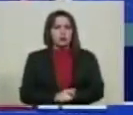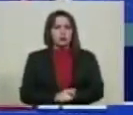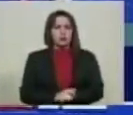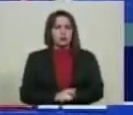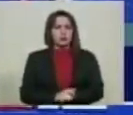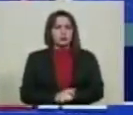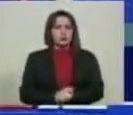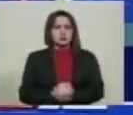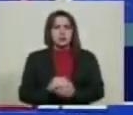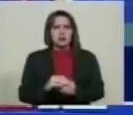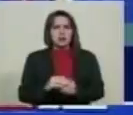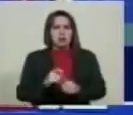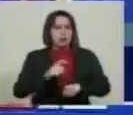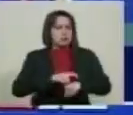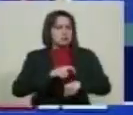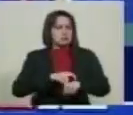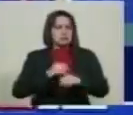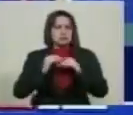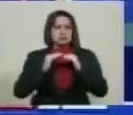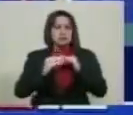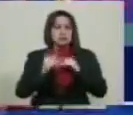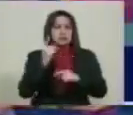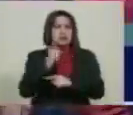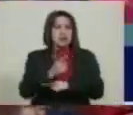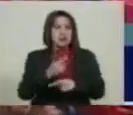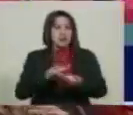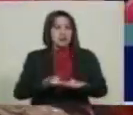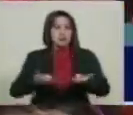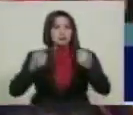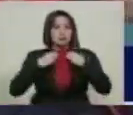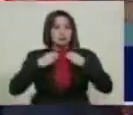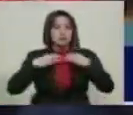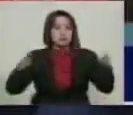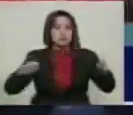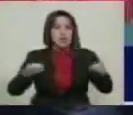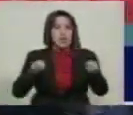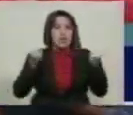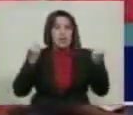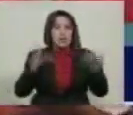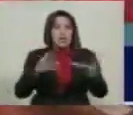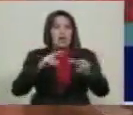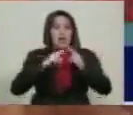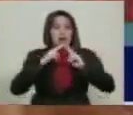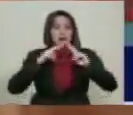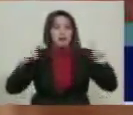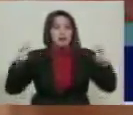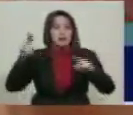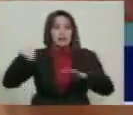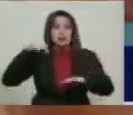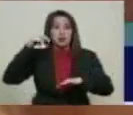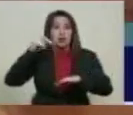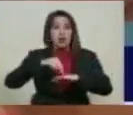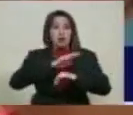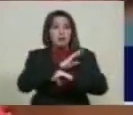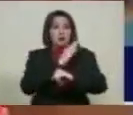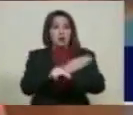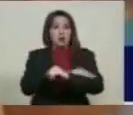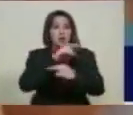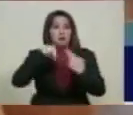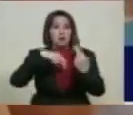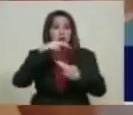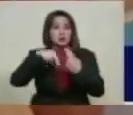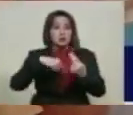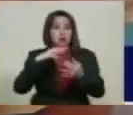en el escenario que sea, la paz nacional, el poder revolucionario y